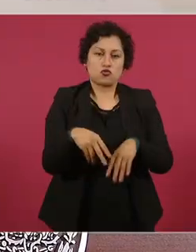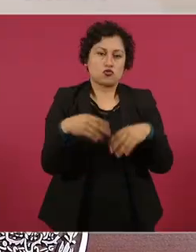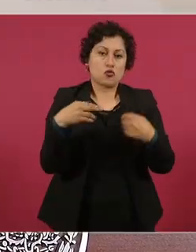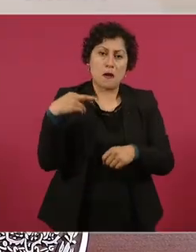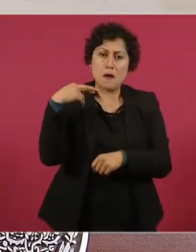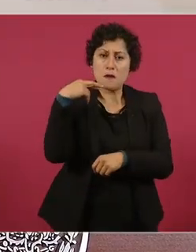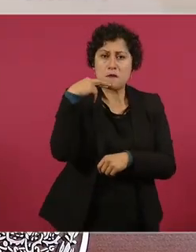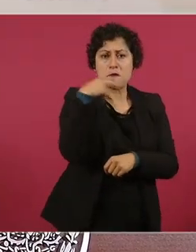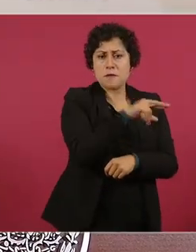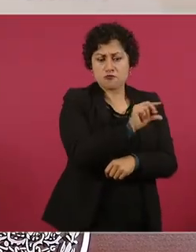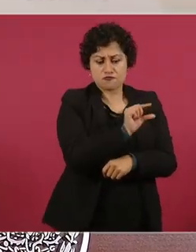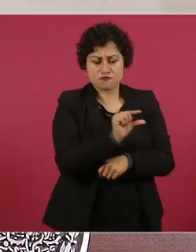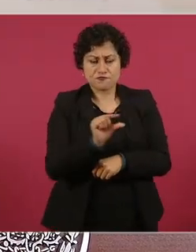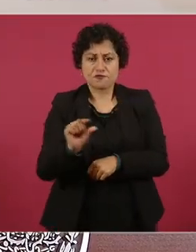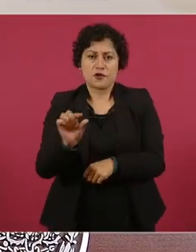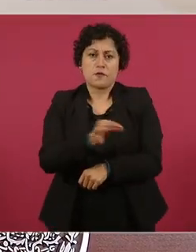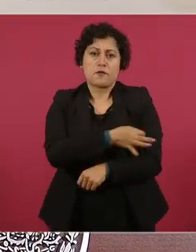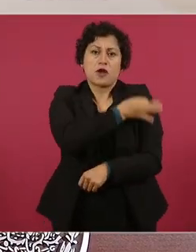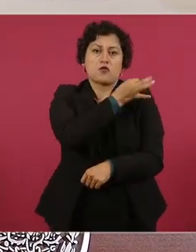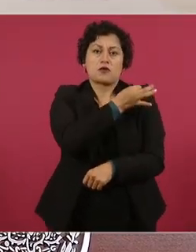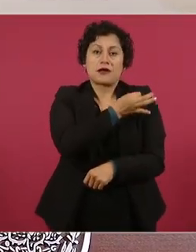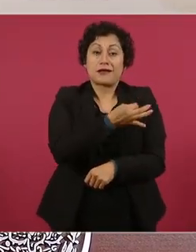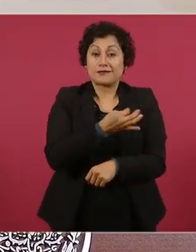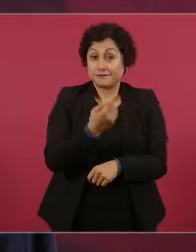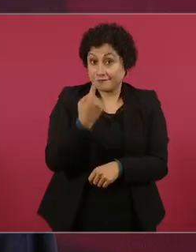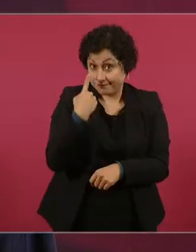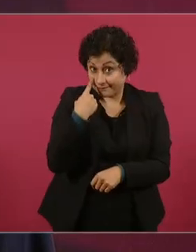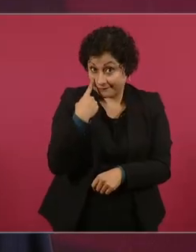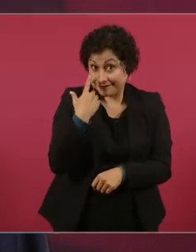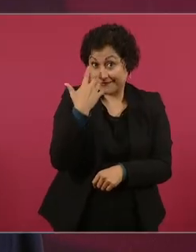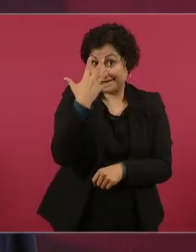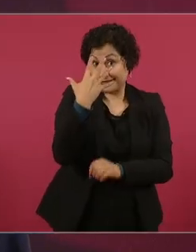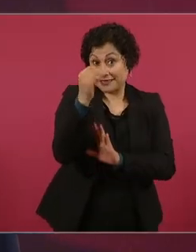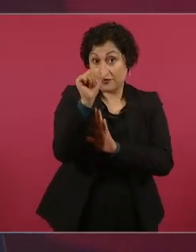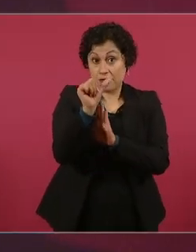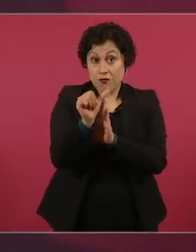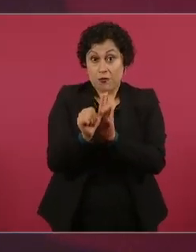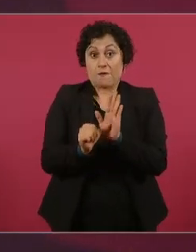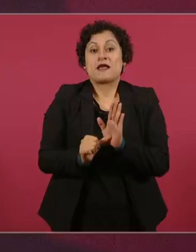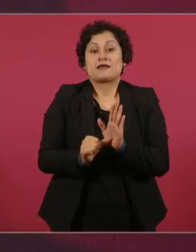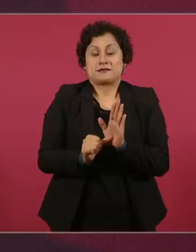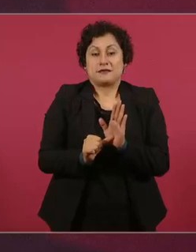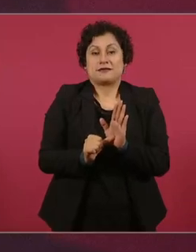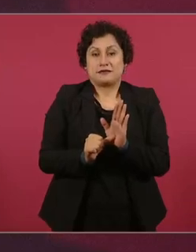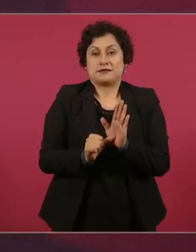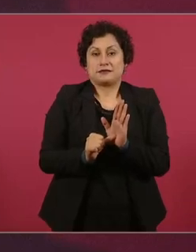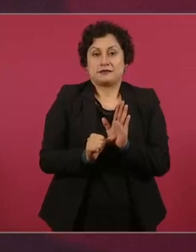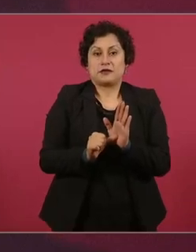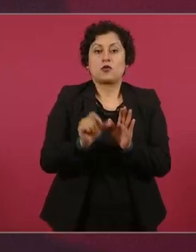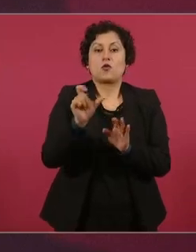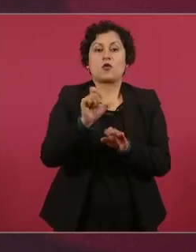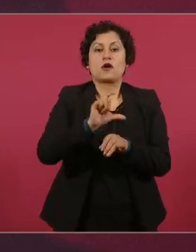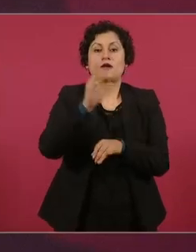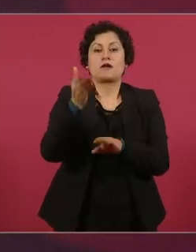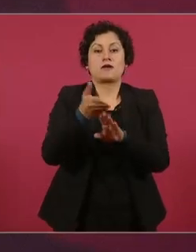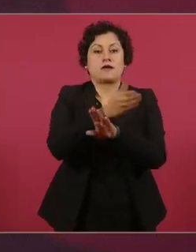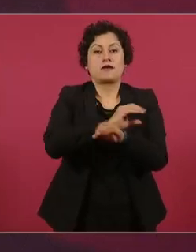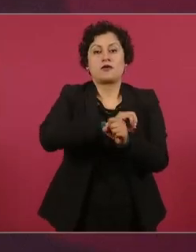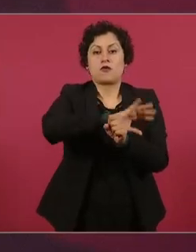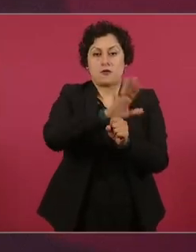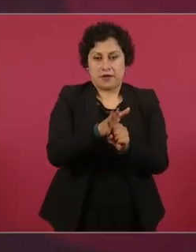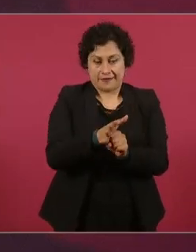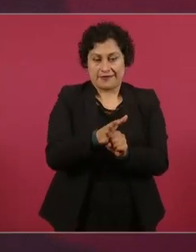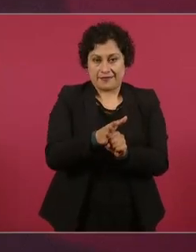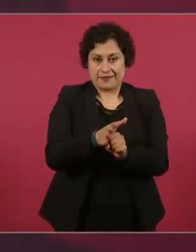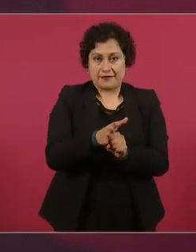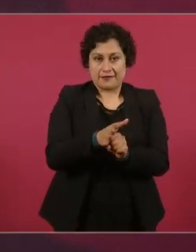en cinco meses, en cinco meses, habíamos vacunado a todos los